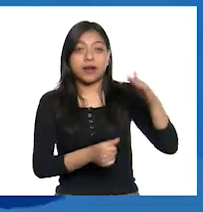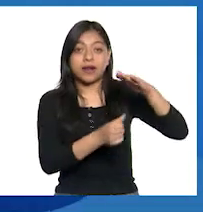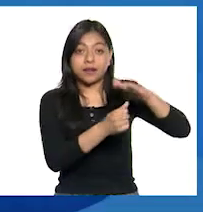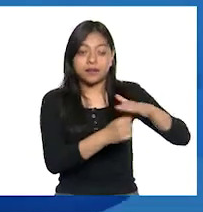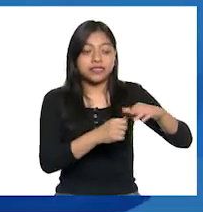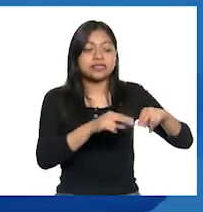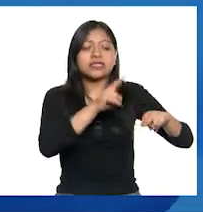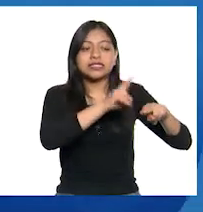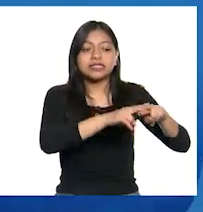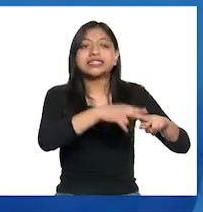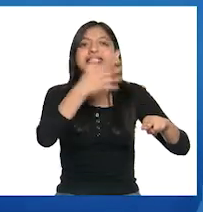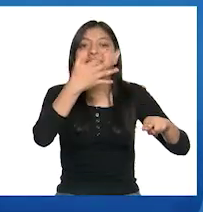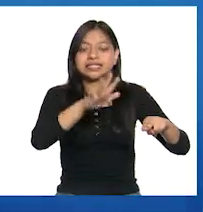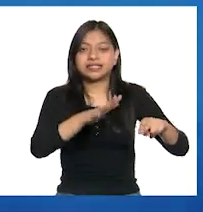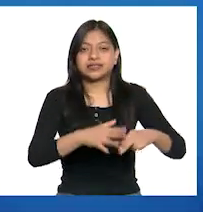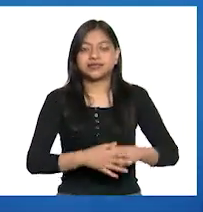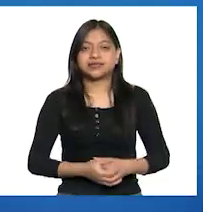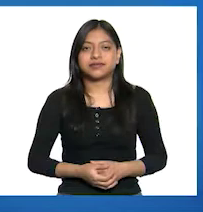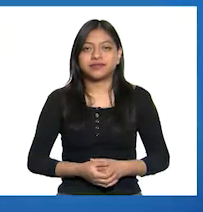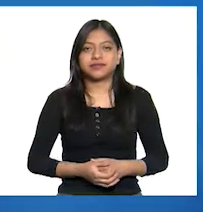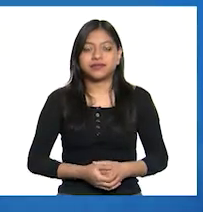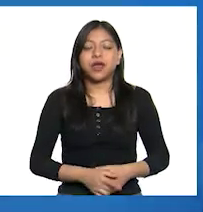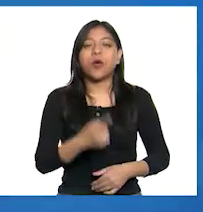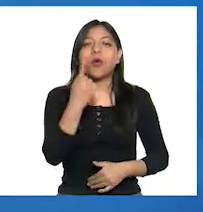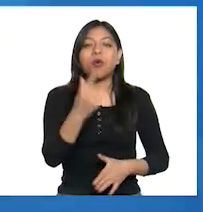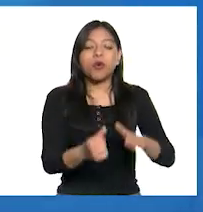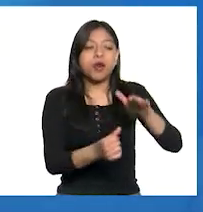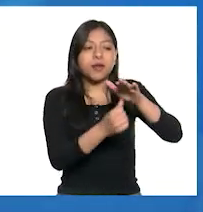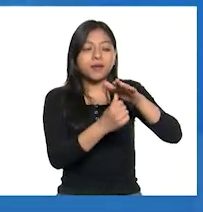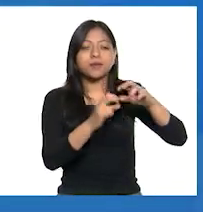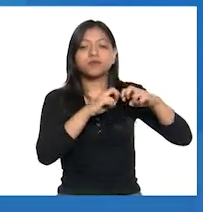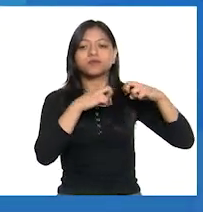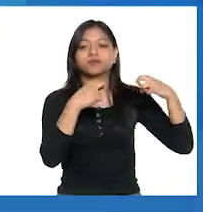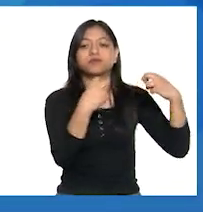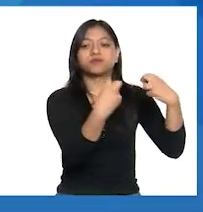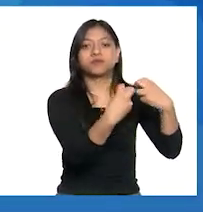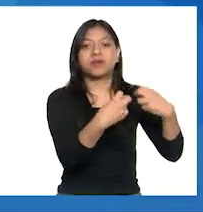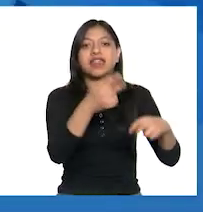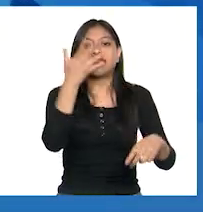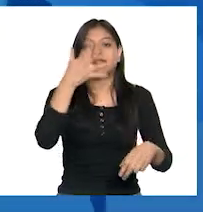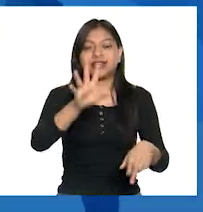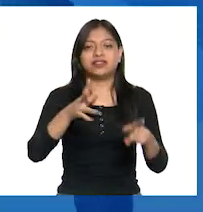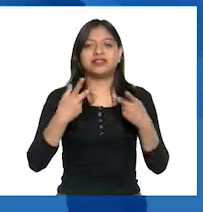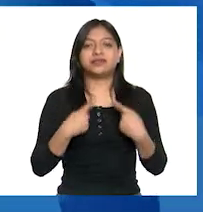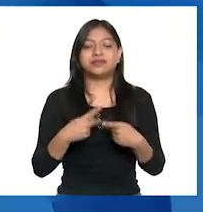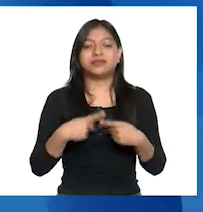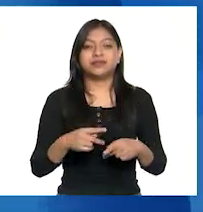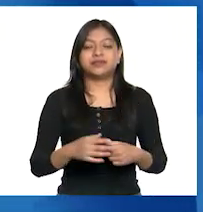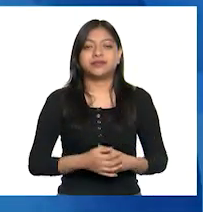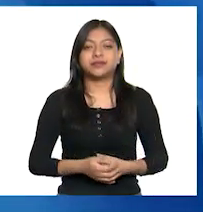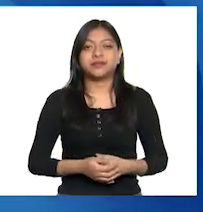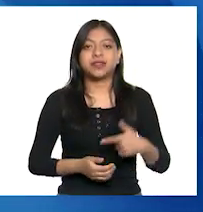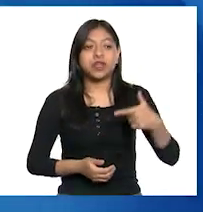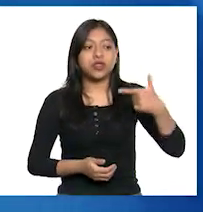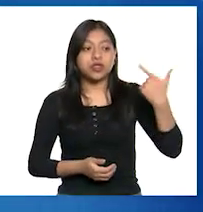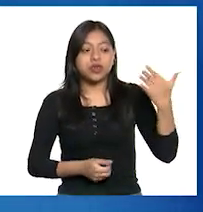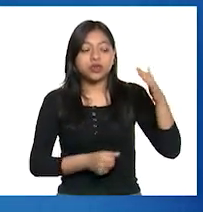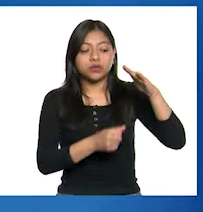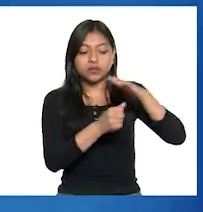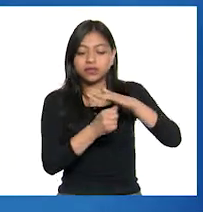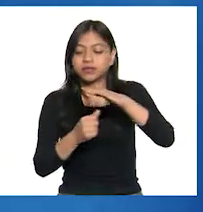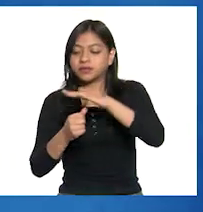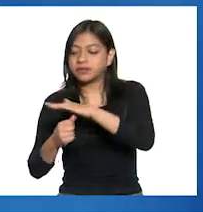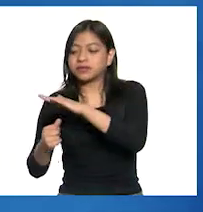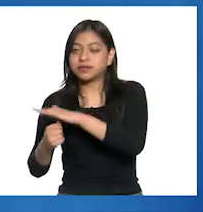son 12 mesas con 10 personas en cada una. Muy bien. Ahí está. Entonces, son 12 mesas y